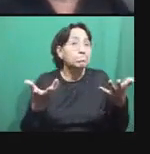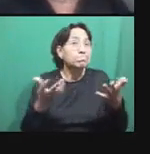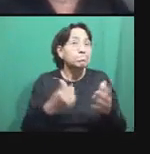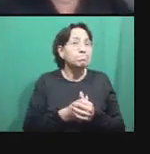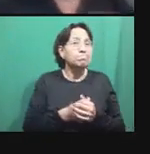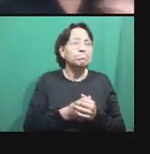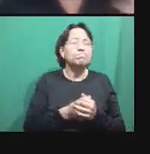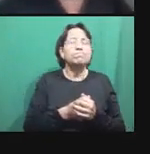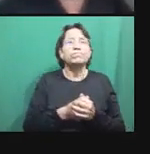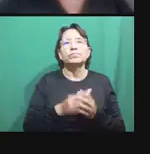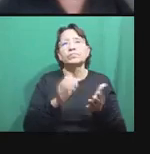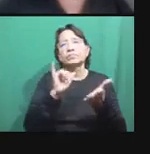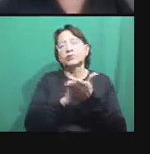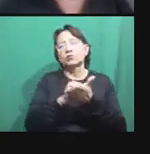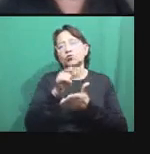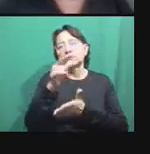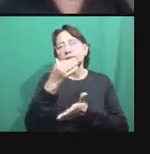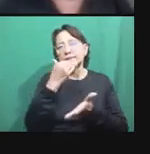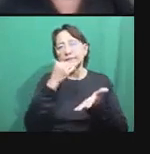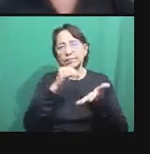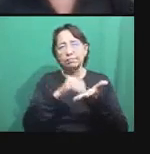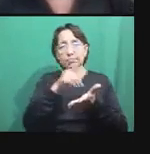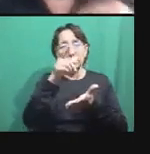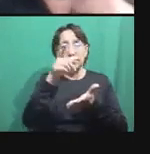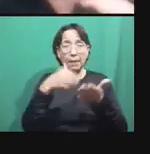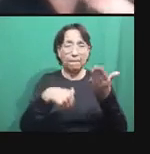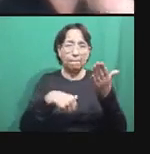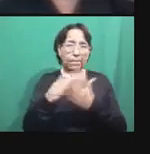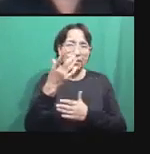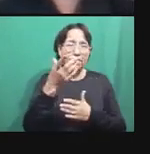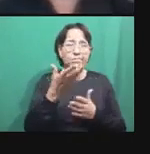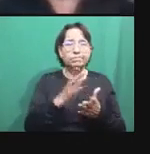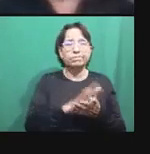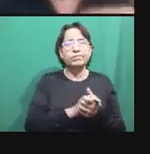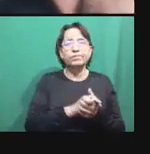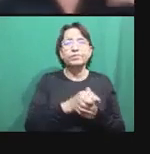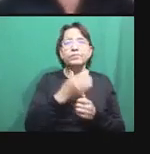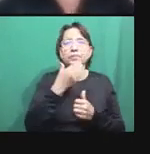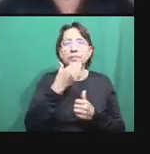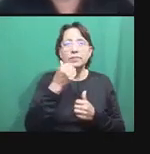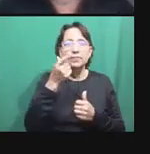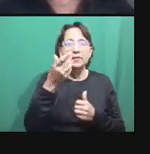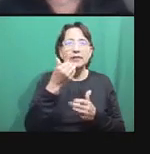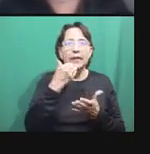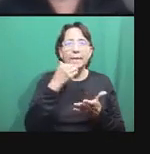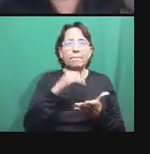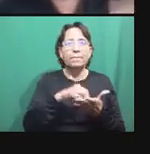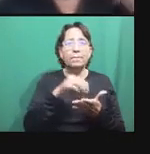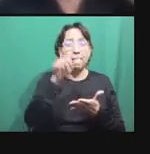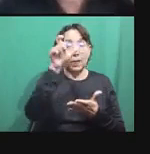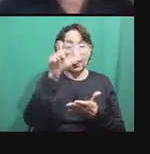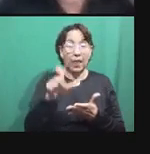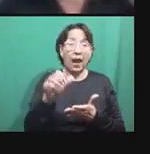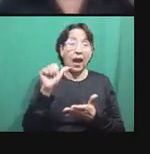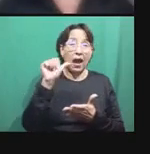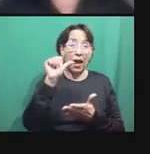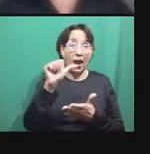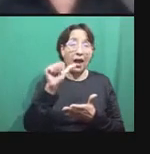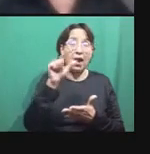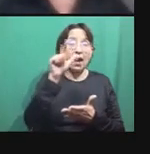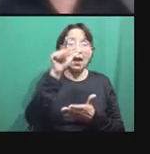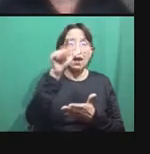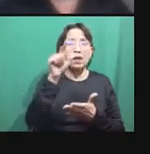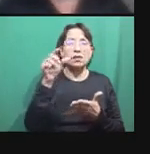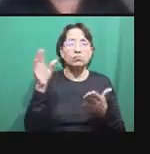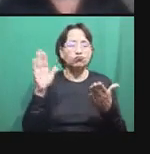acá. Acá se empieza a articular un poco mejor cuando se sitúa el grito de una mujer en un sticker sobre